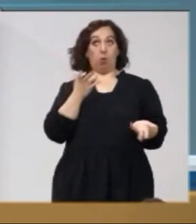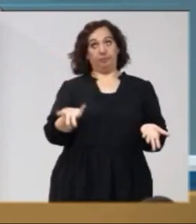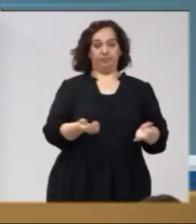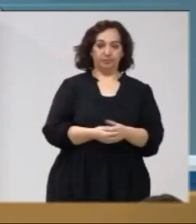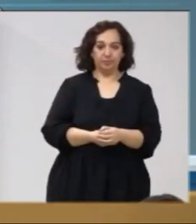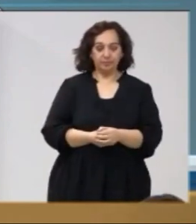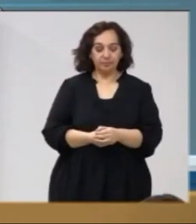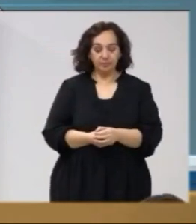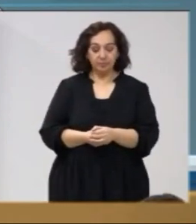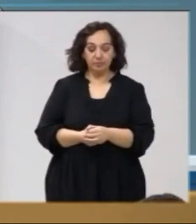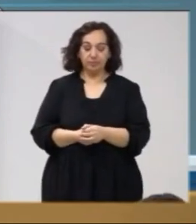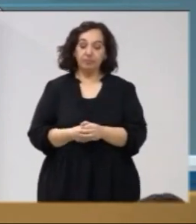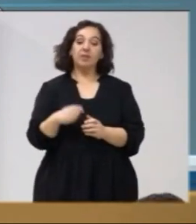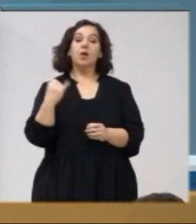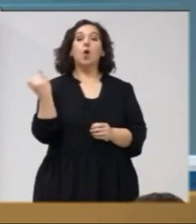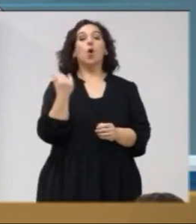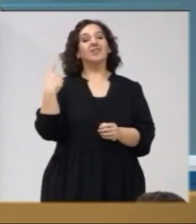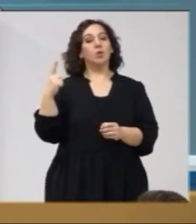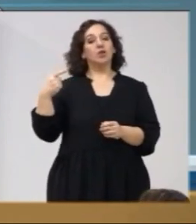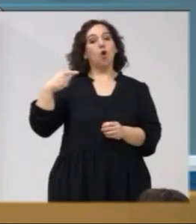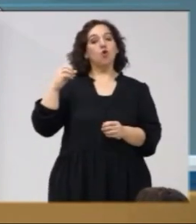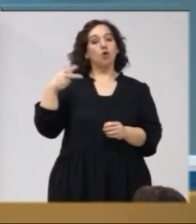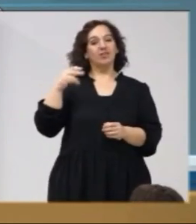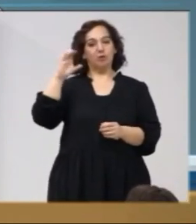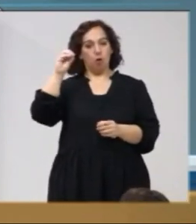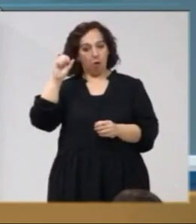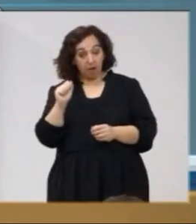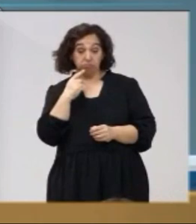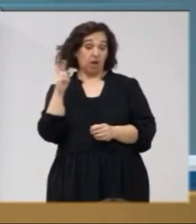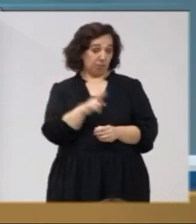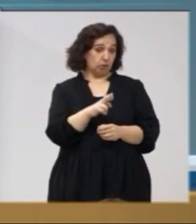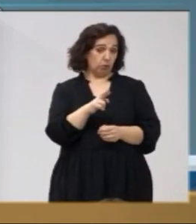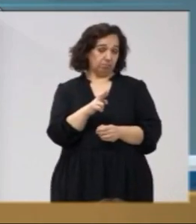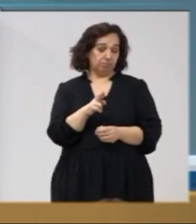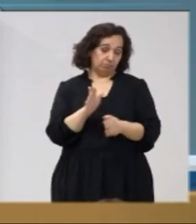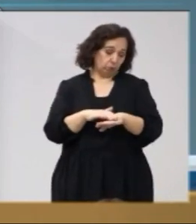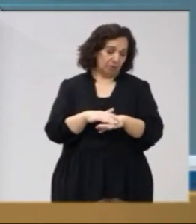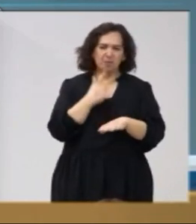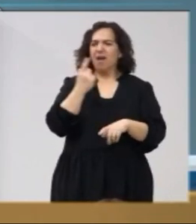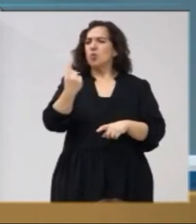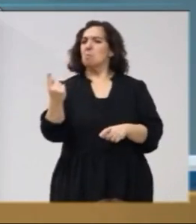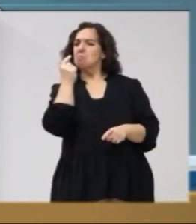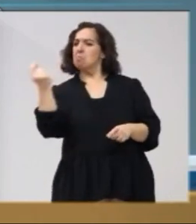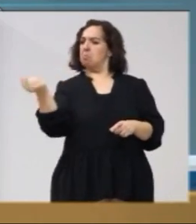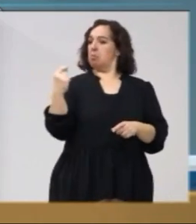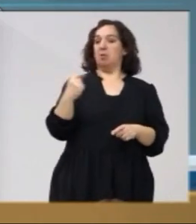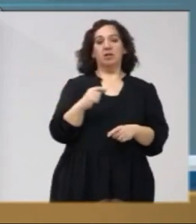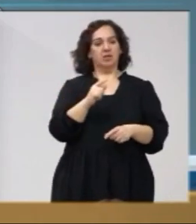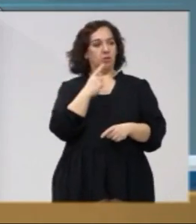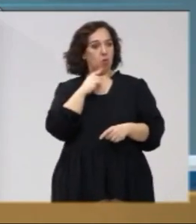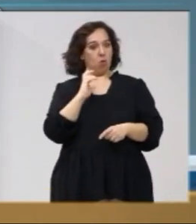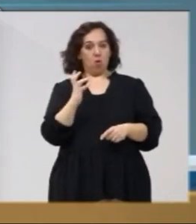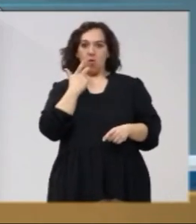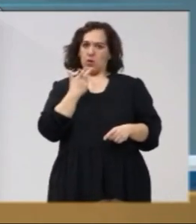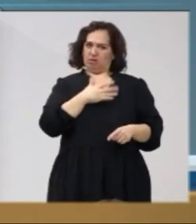José Luis Goicoechea, vuelvo a repetir porque incluso alguno me ha dicho, pero ¿cómo te atreves a poner